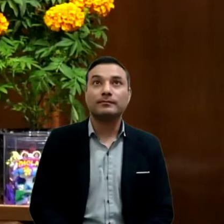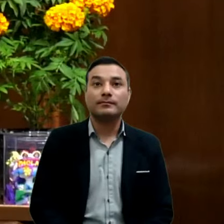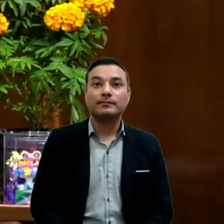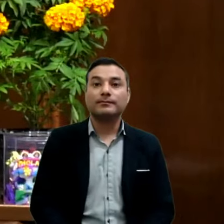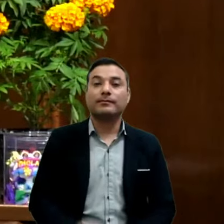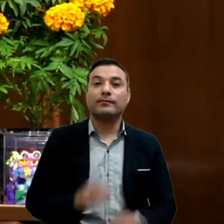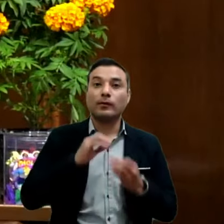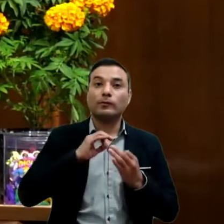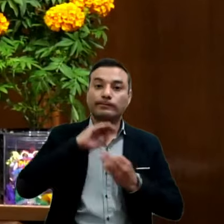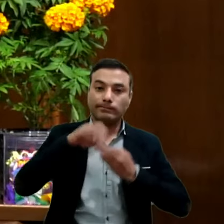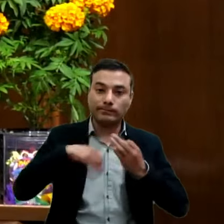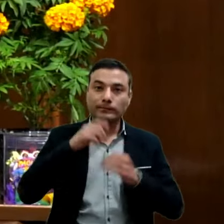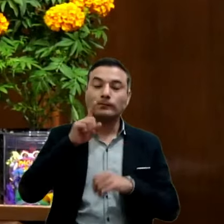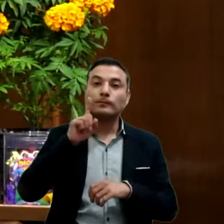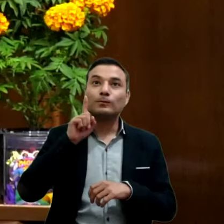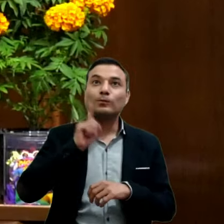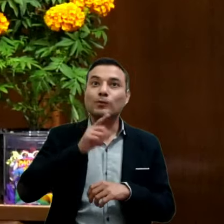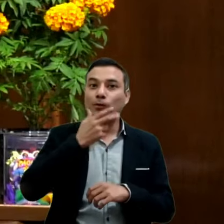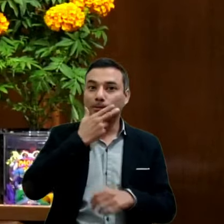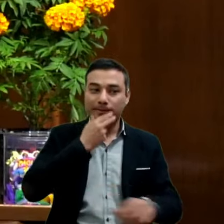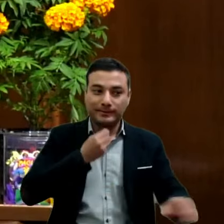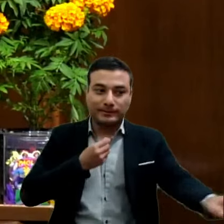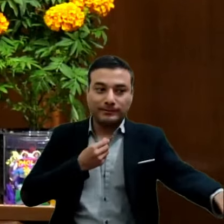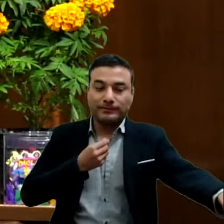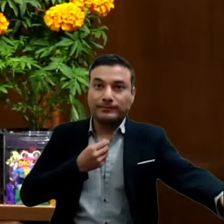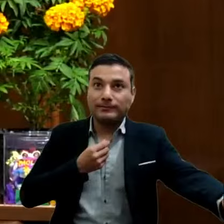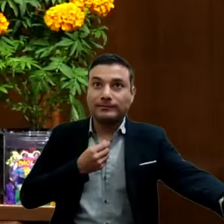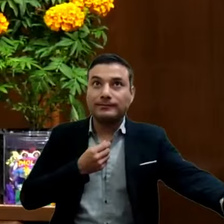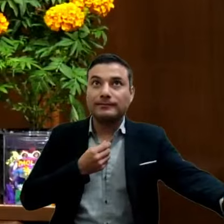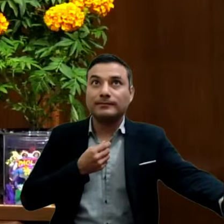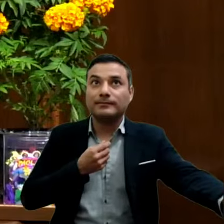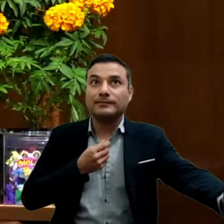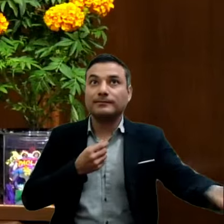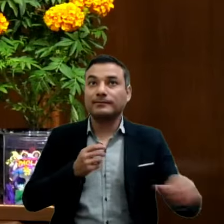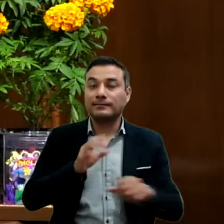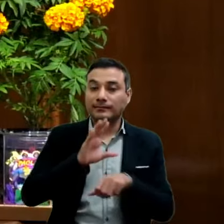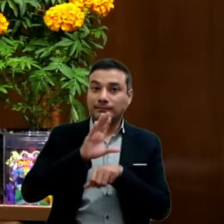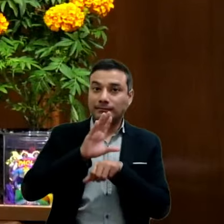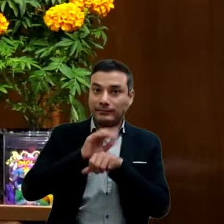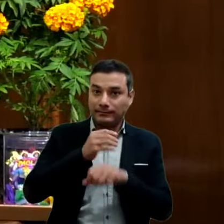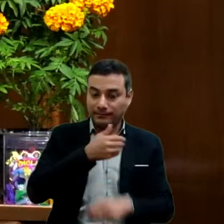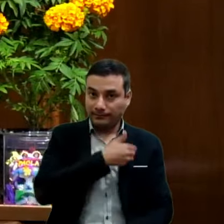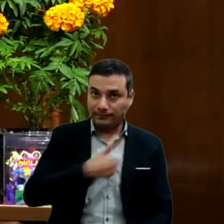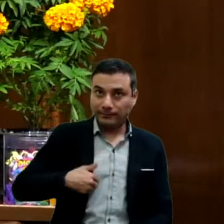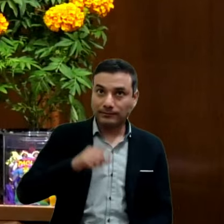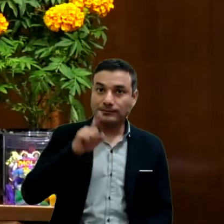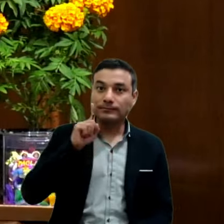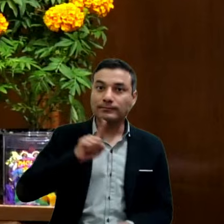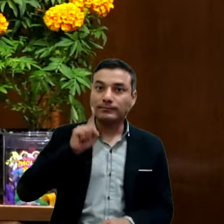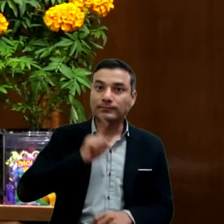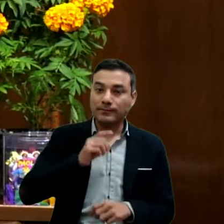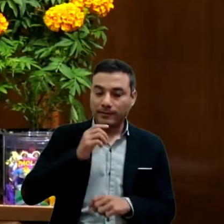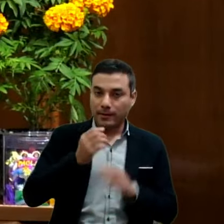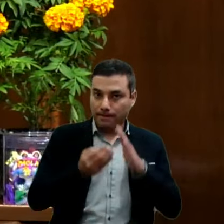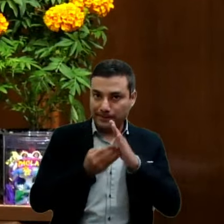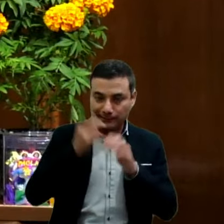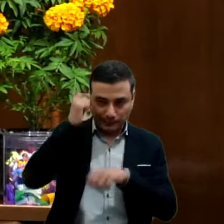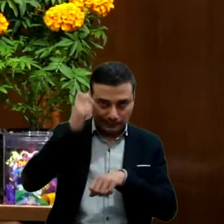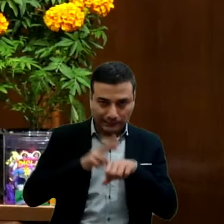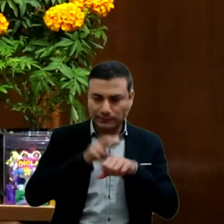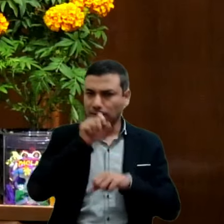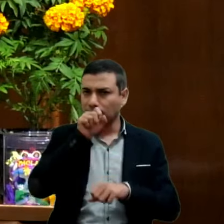a todas y a todos. Con el permiso, presidenta de la mesa directiva, así como de los